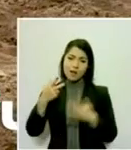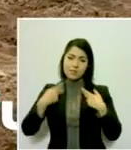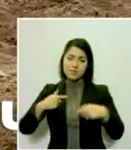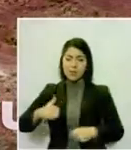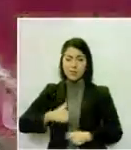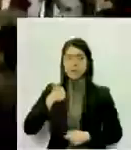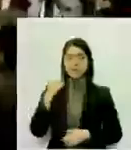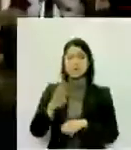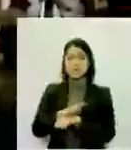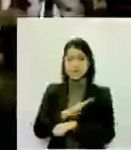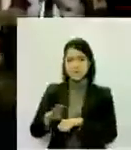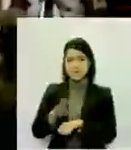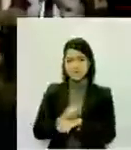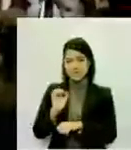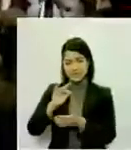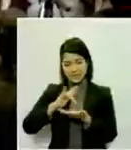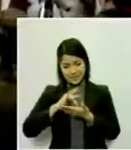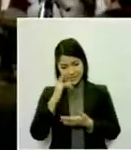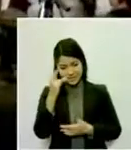gracias.